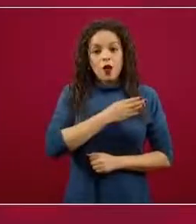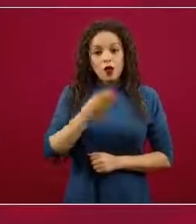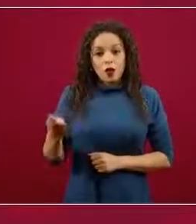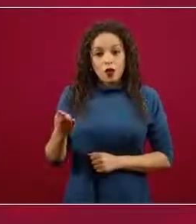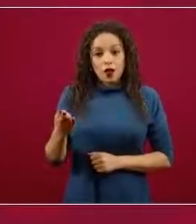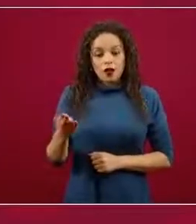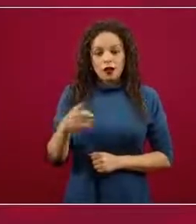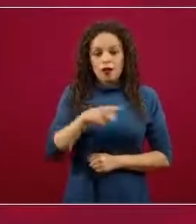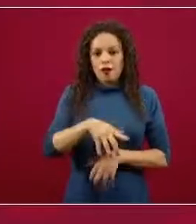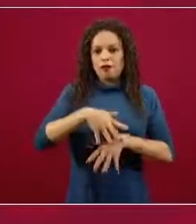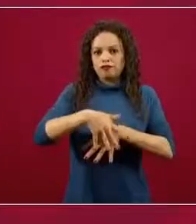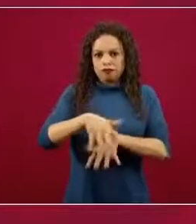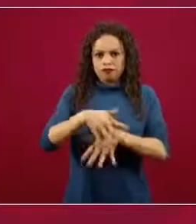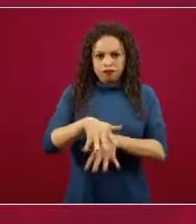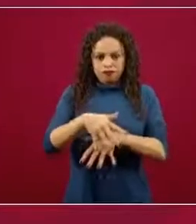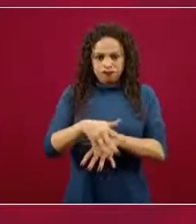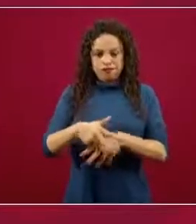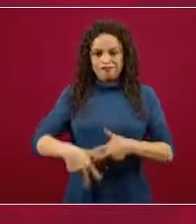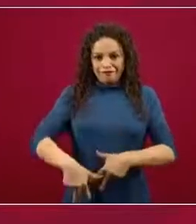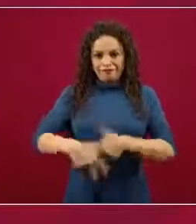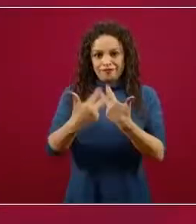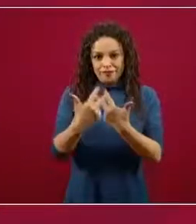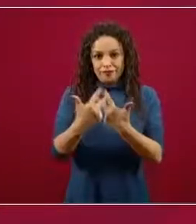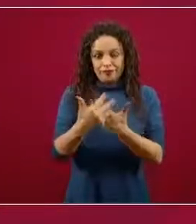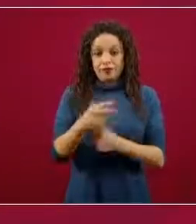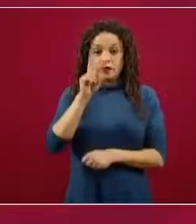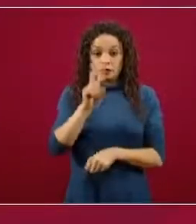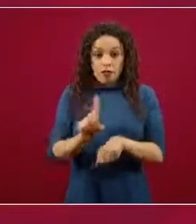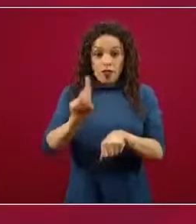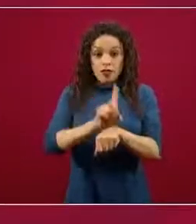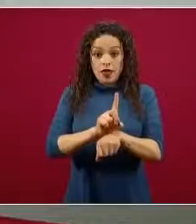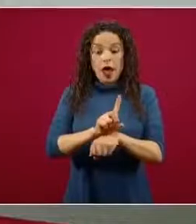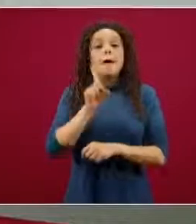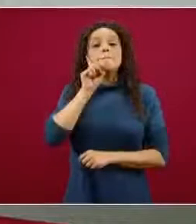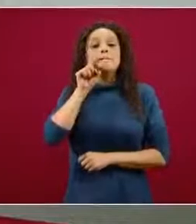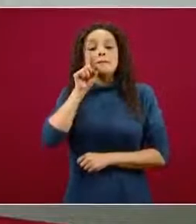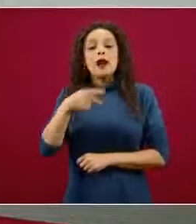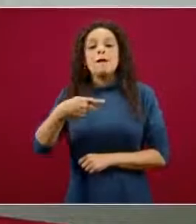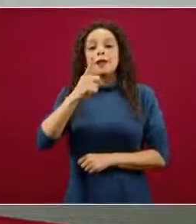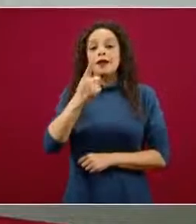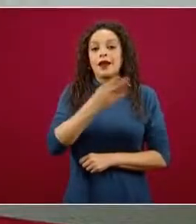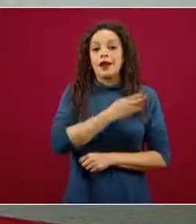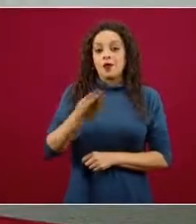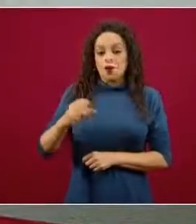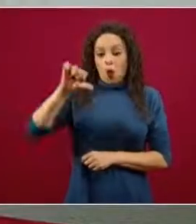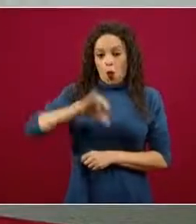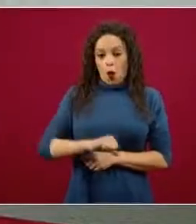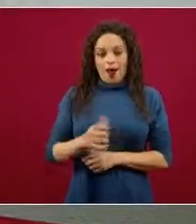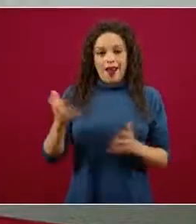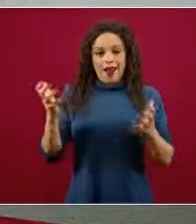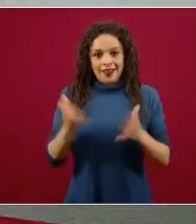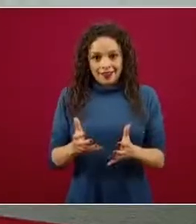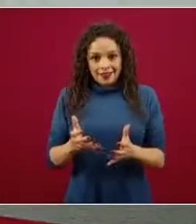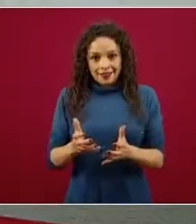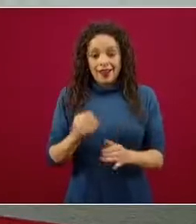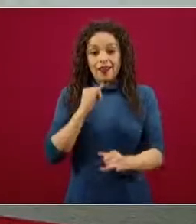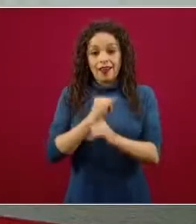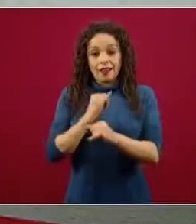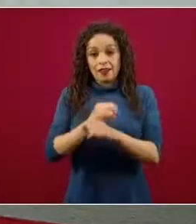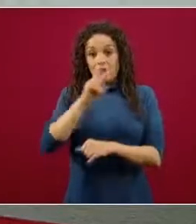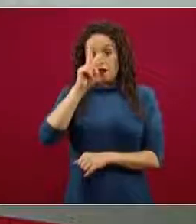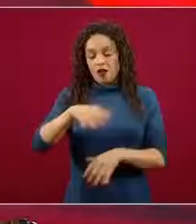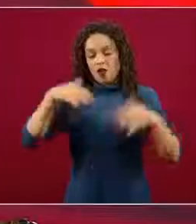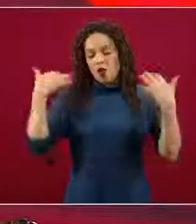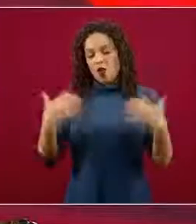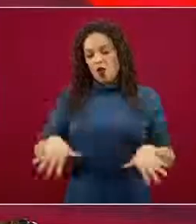emblemático es mañana, día 28, pero qué bueno que ocurrió hoy, y la hicieron de manera virtual, en un acto de enorme